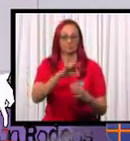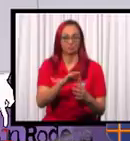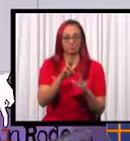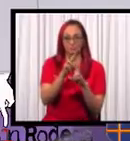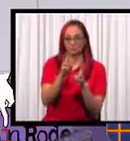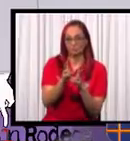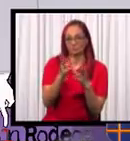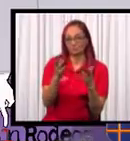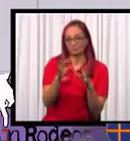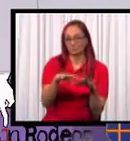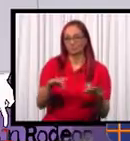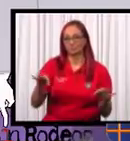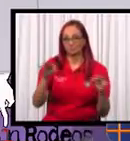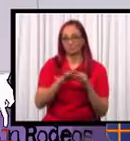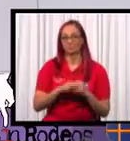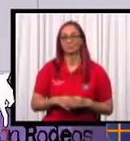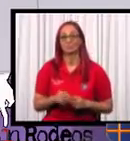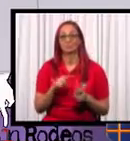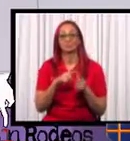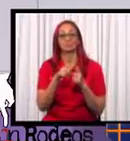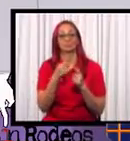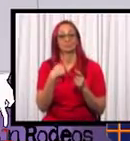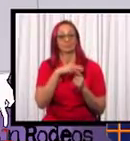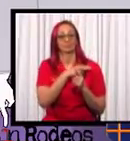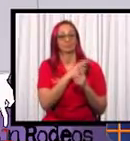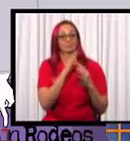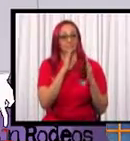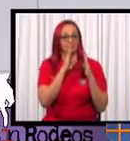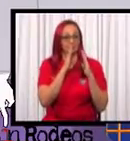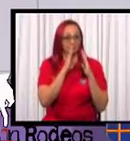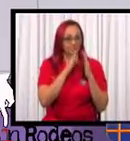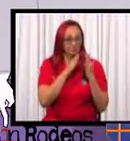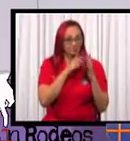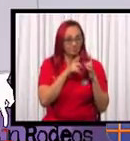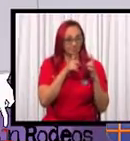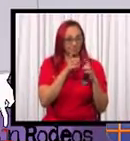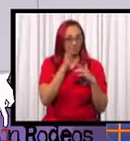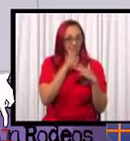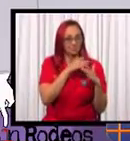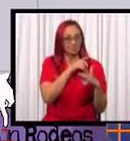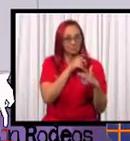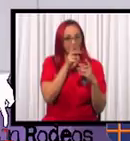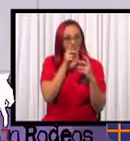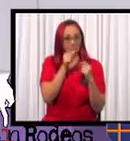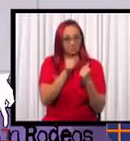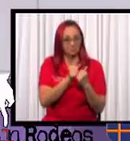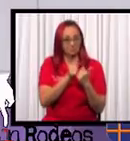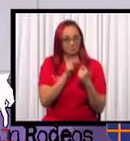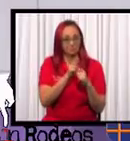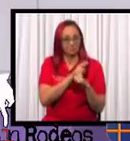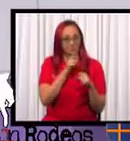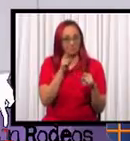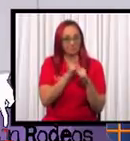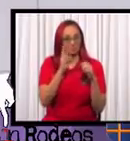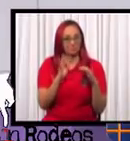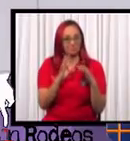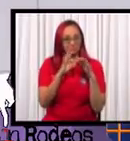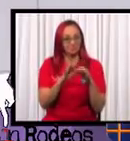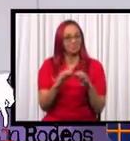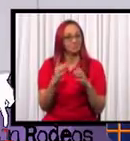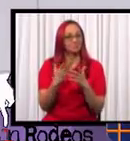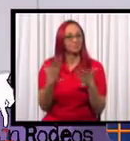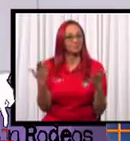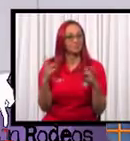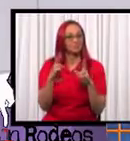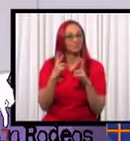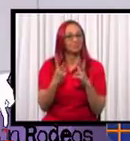importante. Y nosotros estamos dedicando gran parte del presupuesto que utiliza la corporación a temas que tienen que